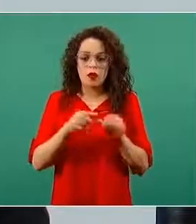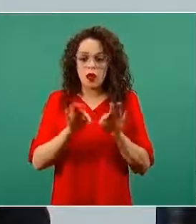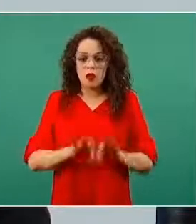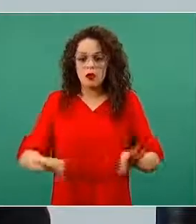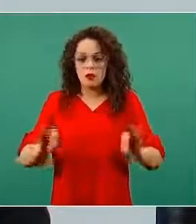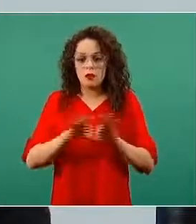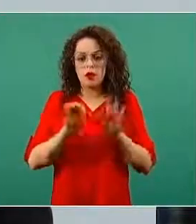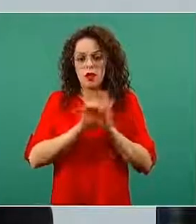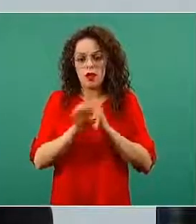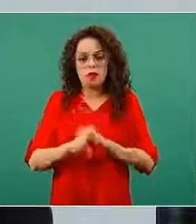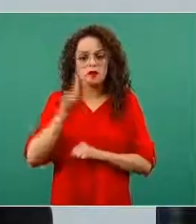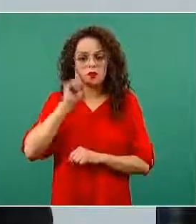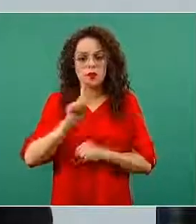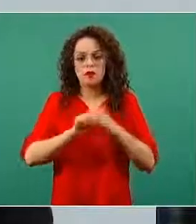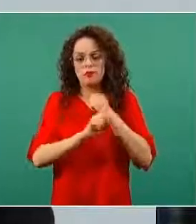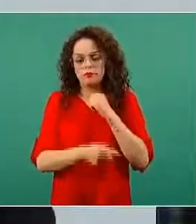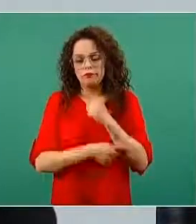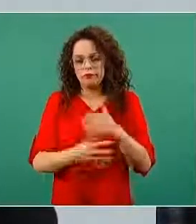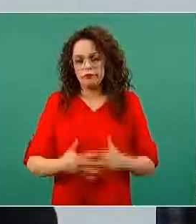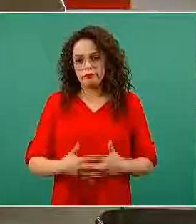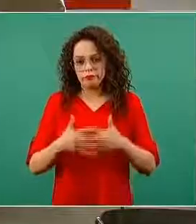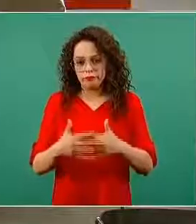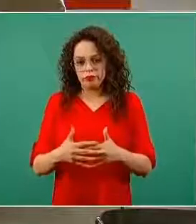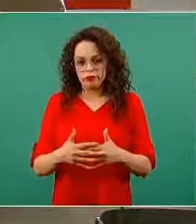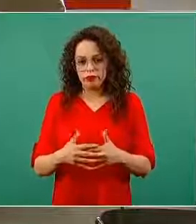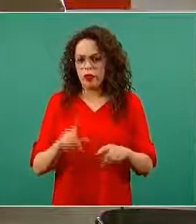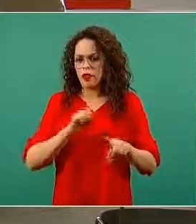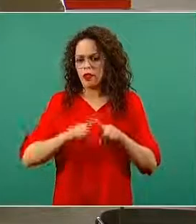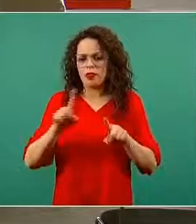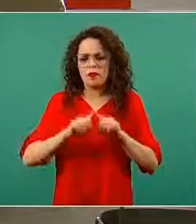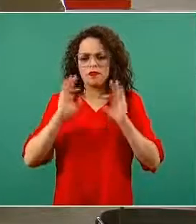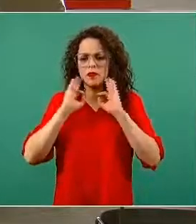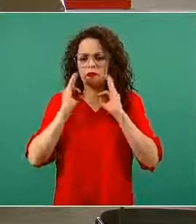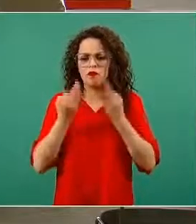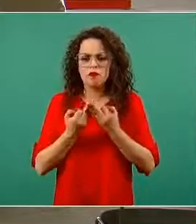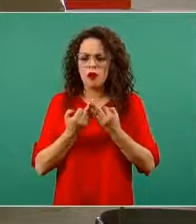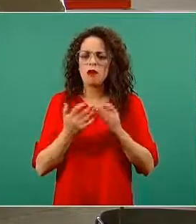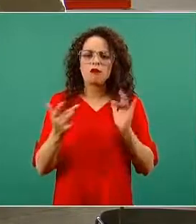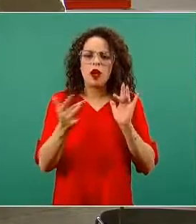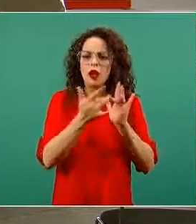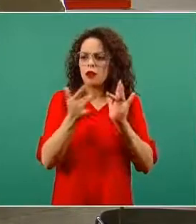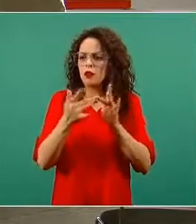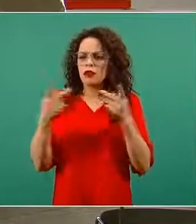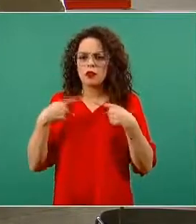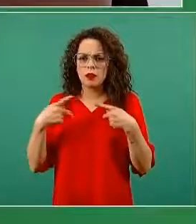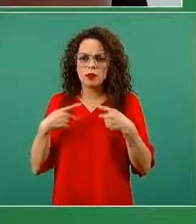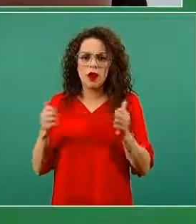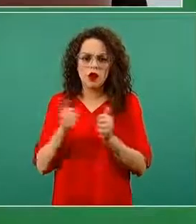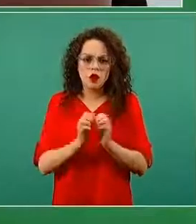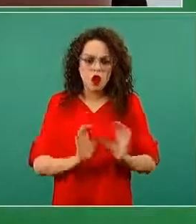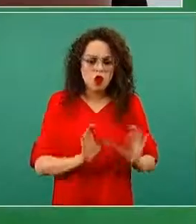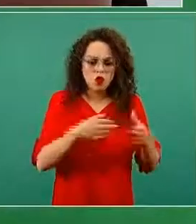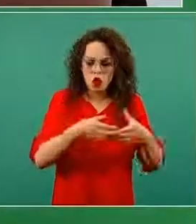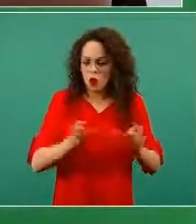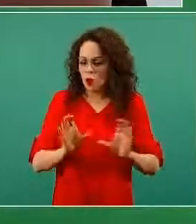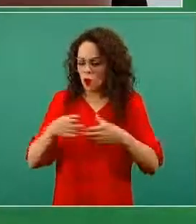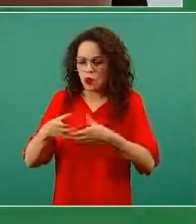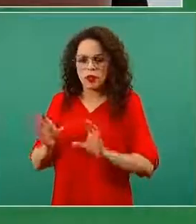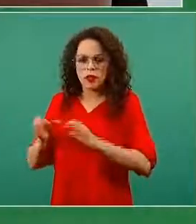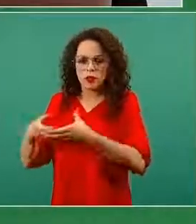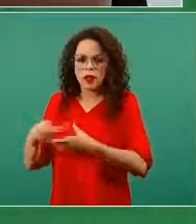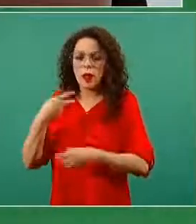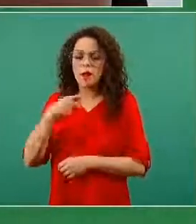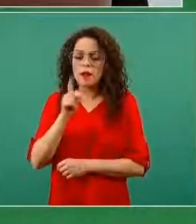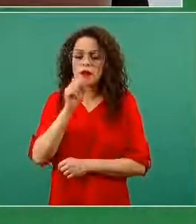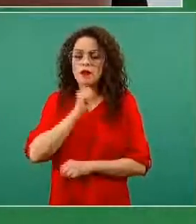personas embarazadas, con diversas estrategias de acercamiento comunitario, pero también incluso